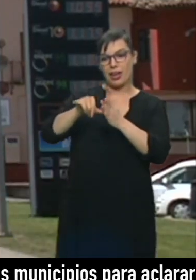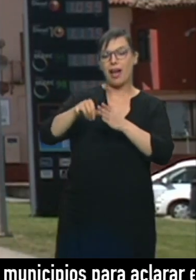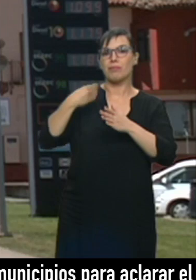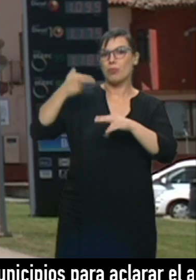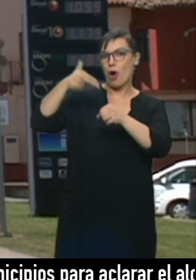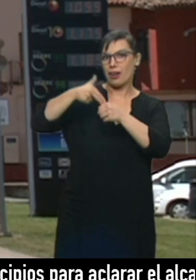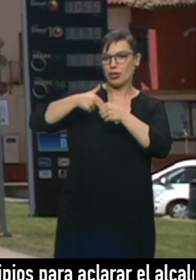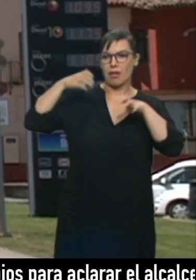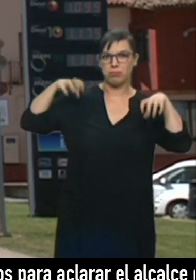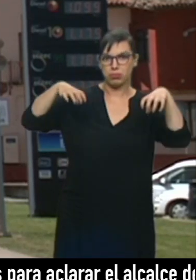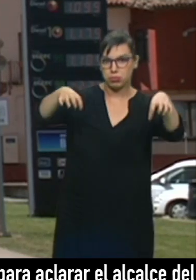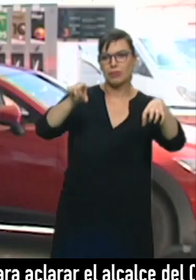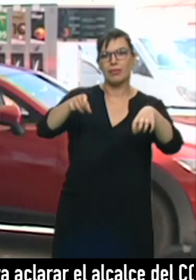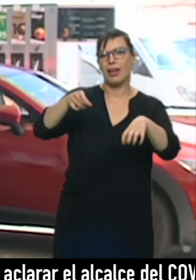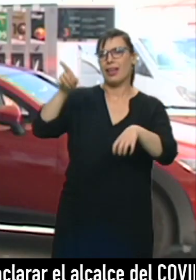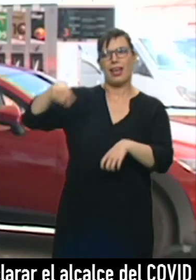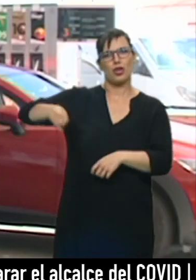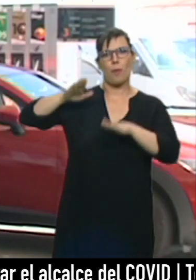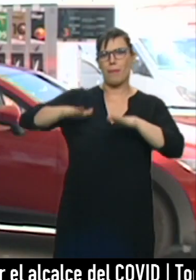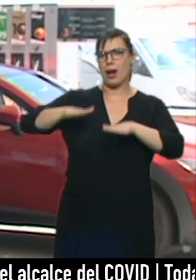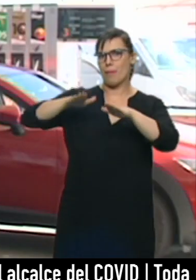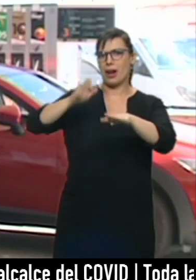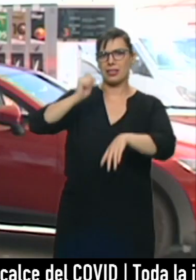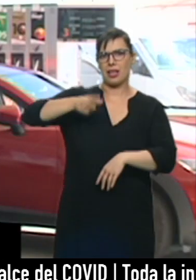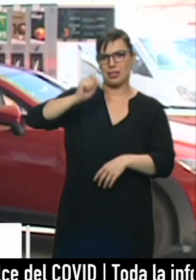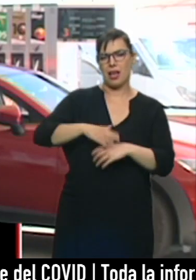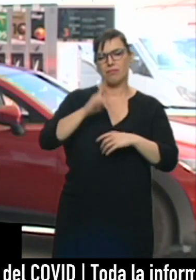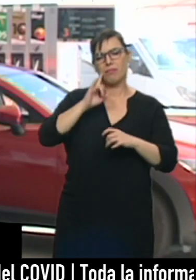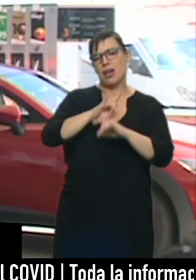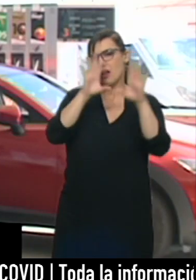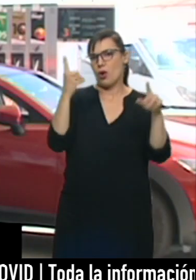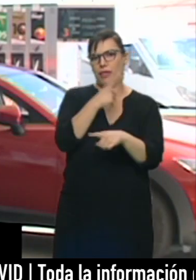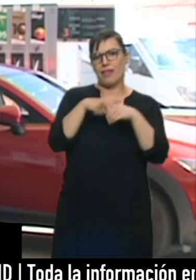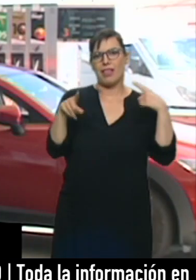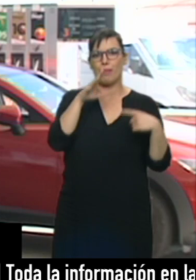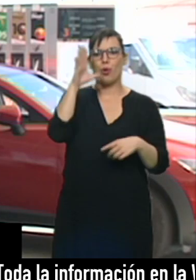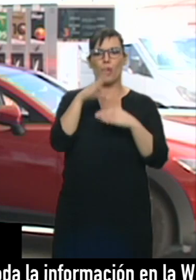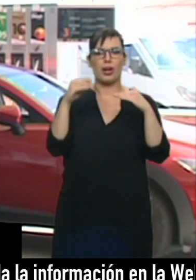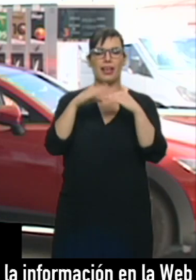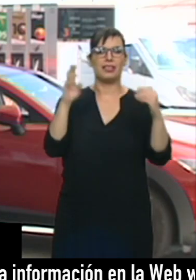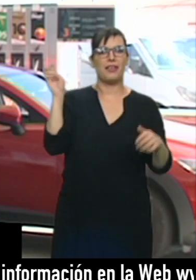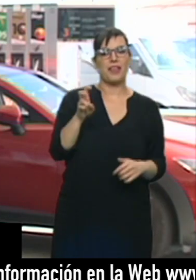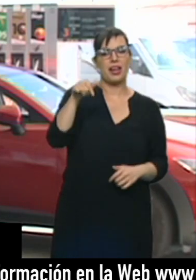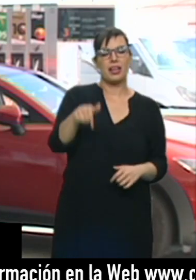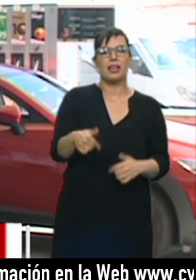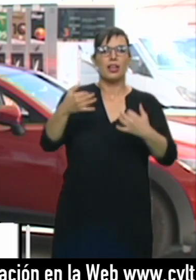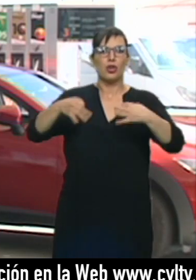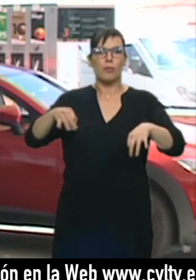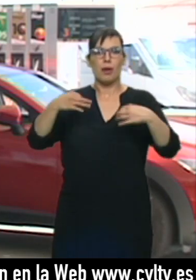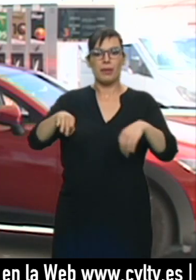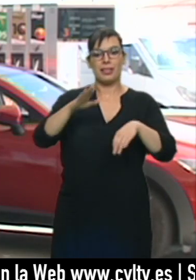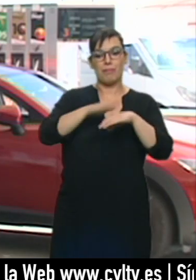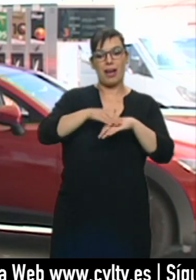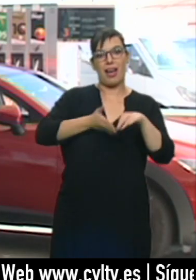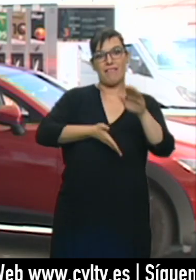son parada obligada para estos viajeros. Está claro que va a haber diferencia, que el cliente que viene a nuestras estaciones para el Paso del